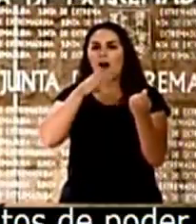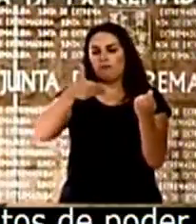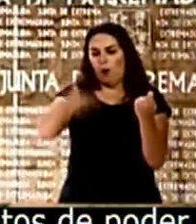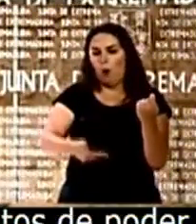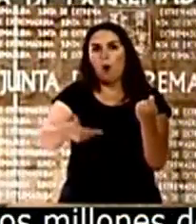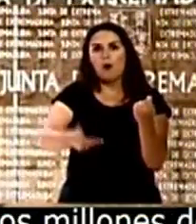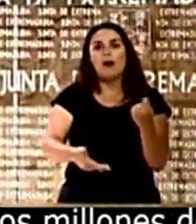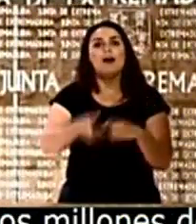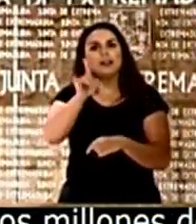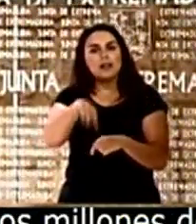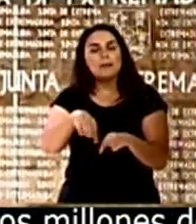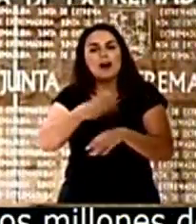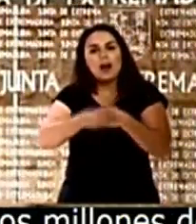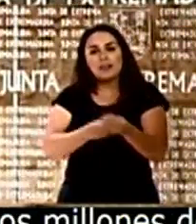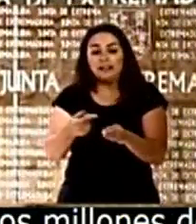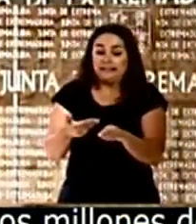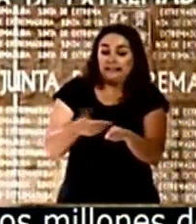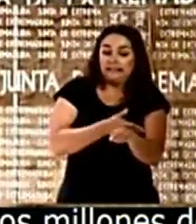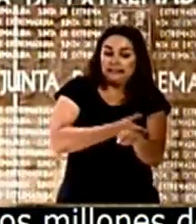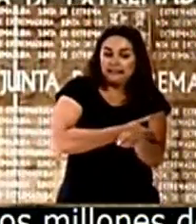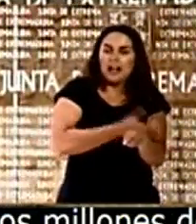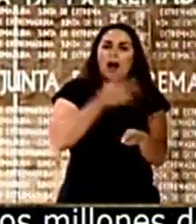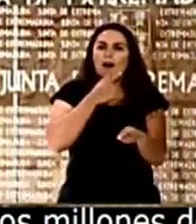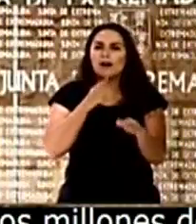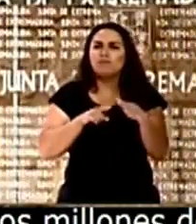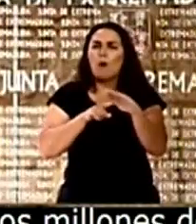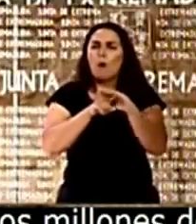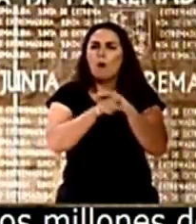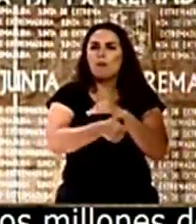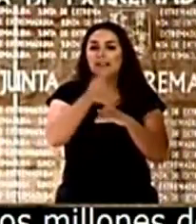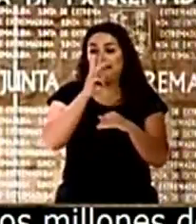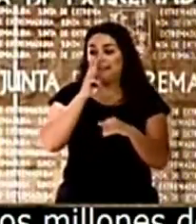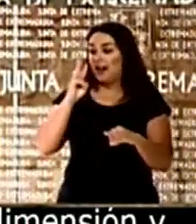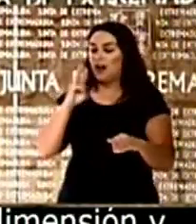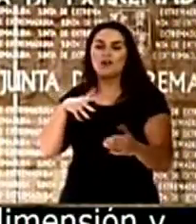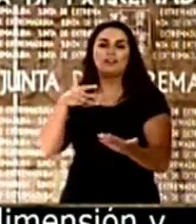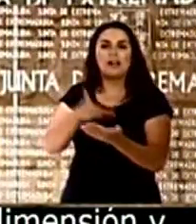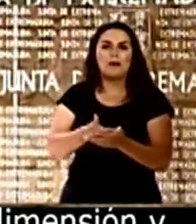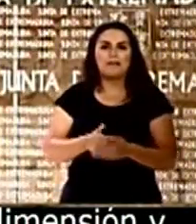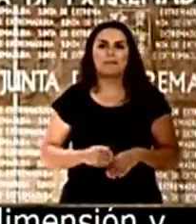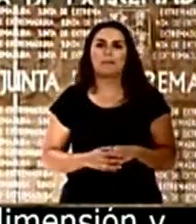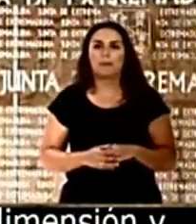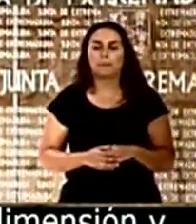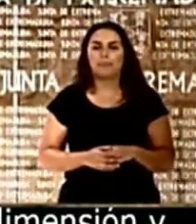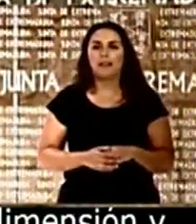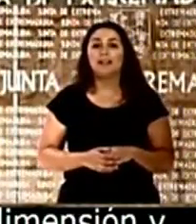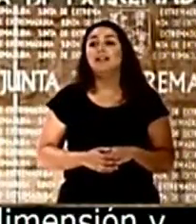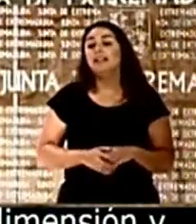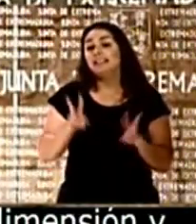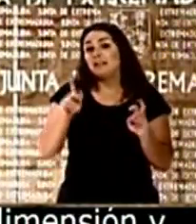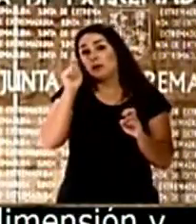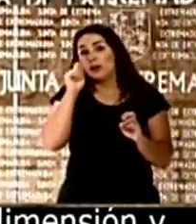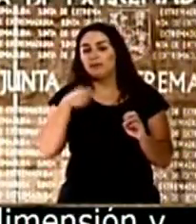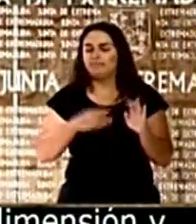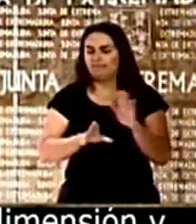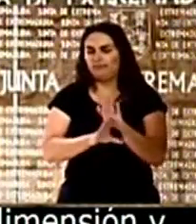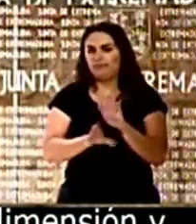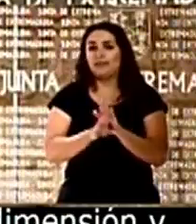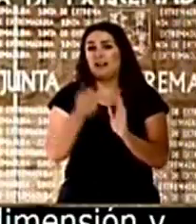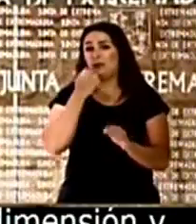dimensión y de mayor alcance que las que venimos realizando en estos 3 años de legislatura. Y continuando con el turismo, porque, como les